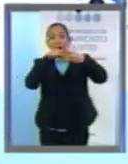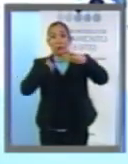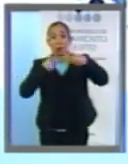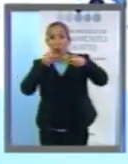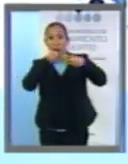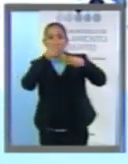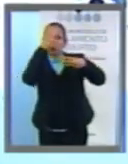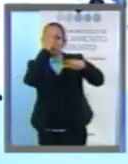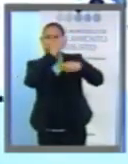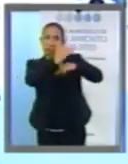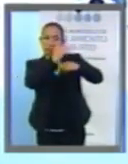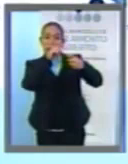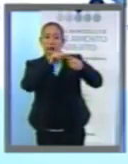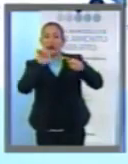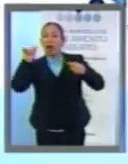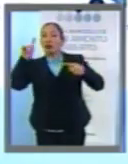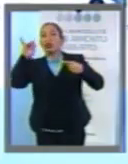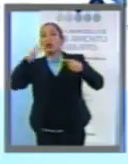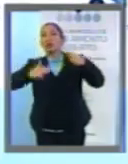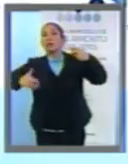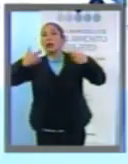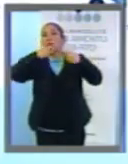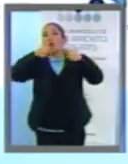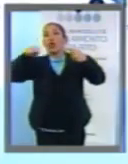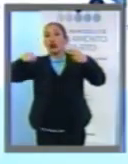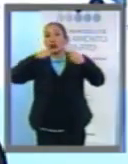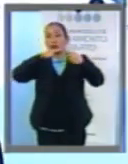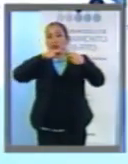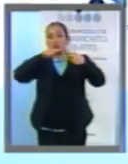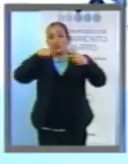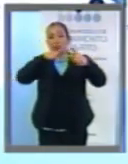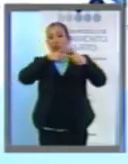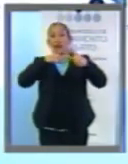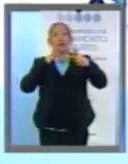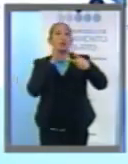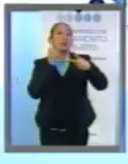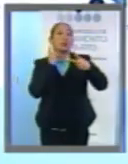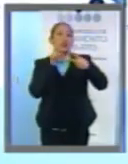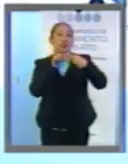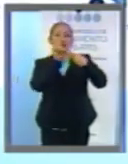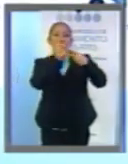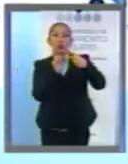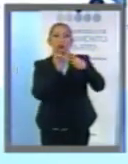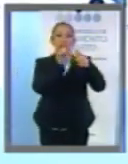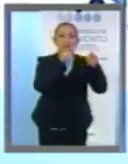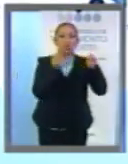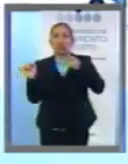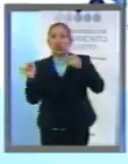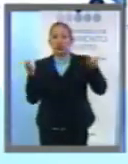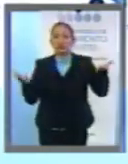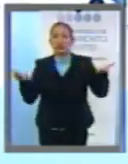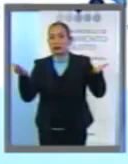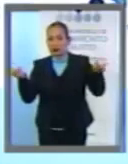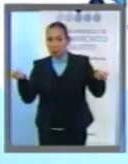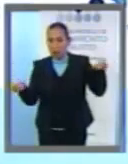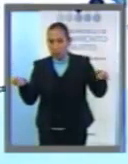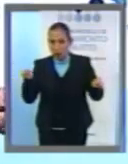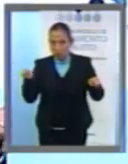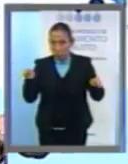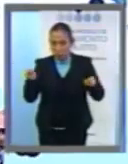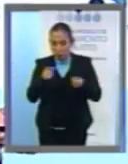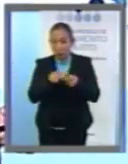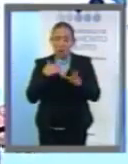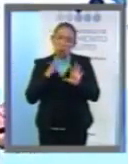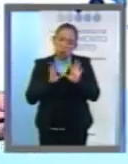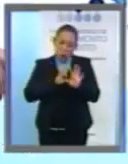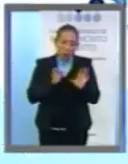al presupuesto es la Auditoría Superior, es el Poder Legislativo. Somos el órgano técnico del Legislativo. Se podía tener una autonomía, se